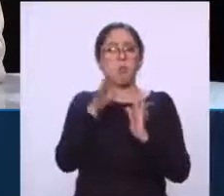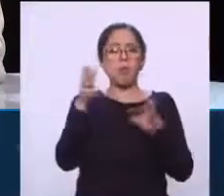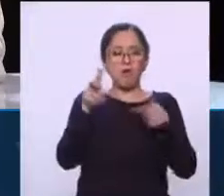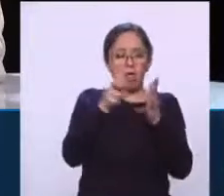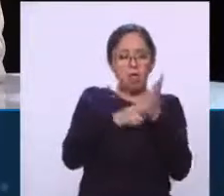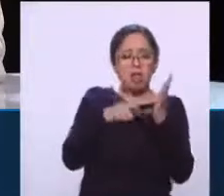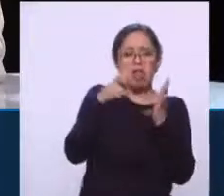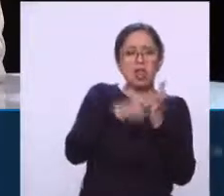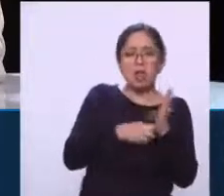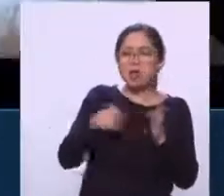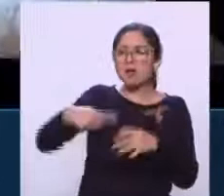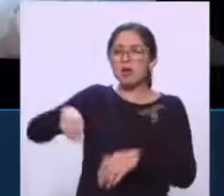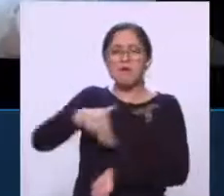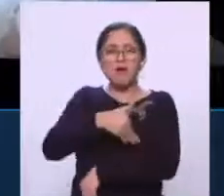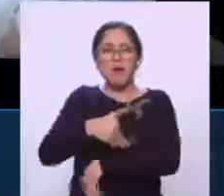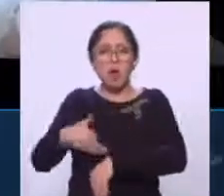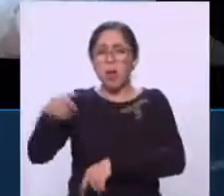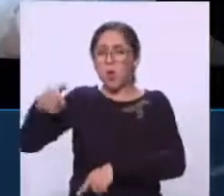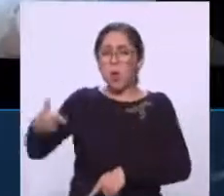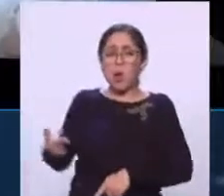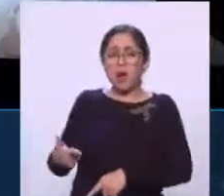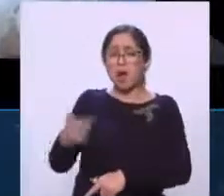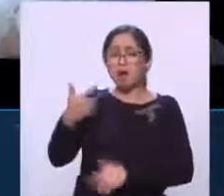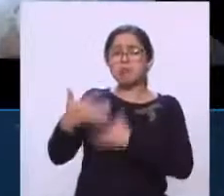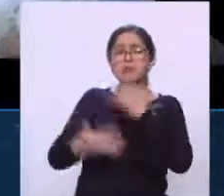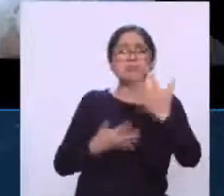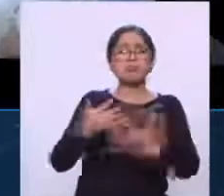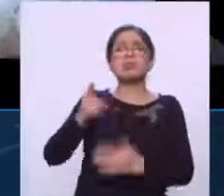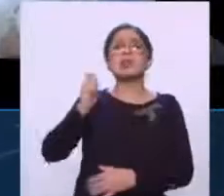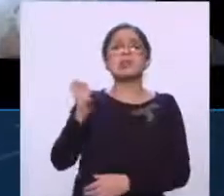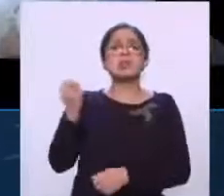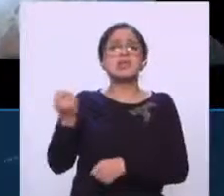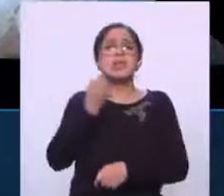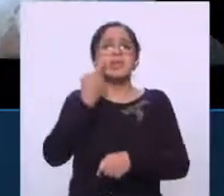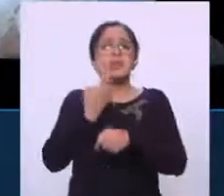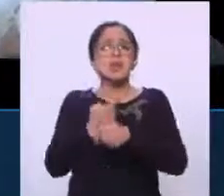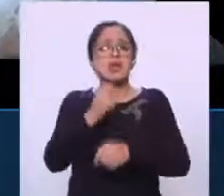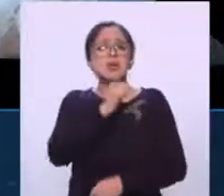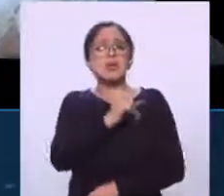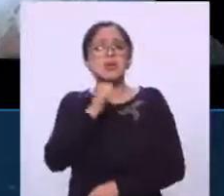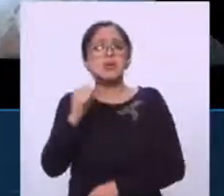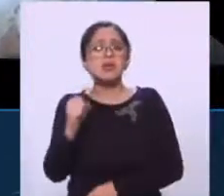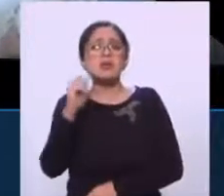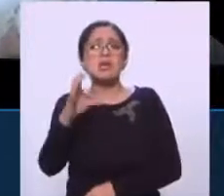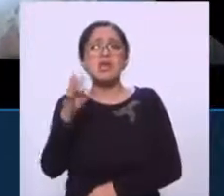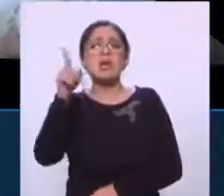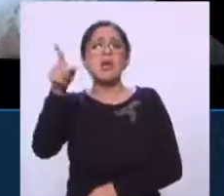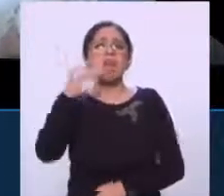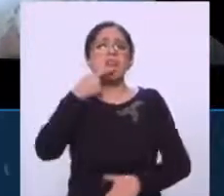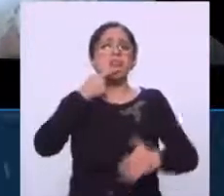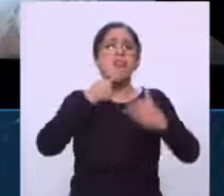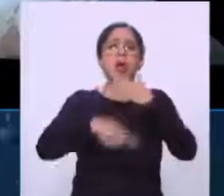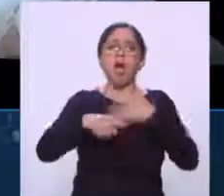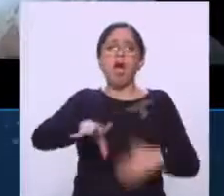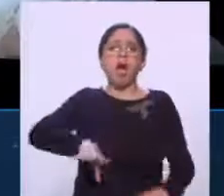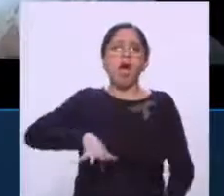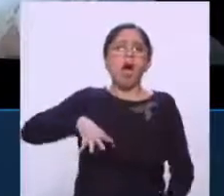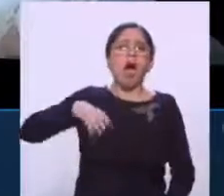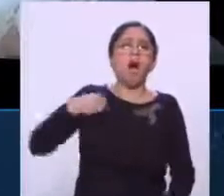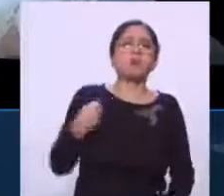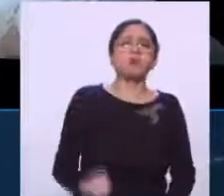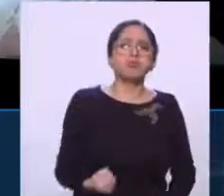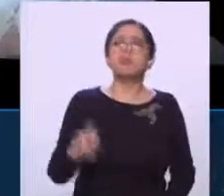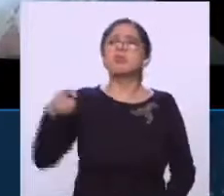un escándalo ahora mismo en la entidad porque el secretario de Seguridad Pública fue denunciado por abusos de autoridad, porque mandó reprimir a